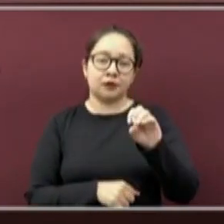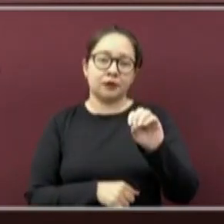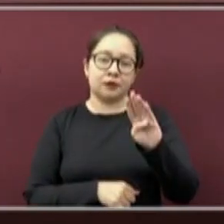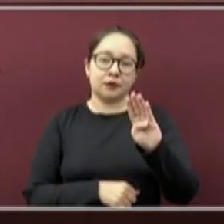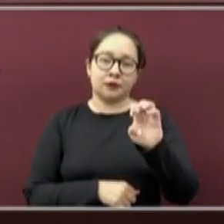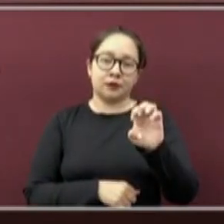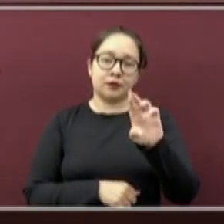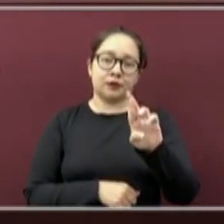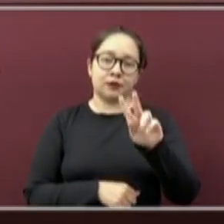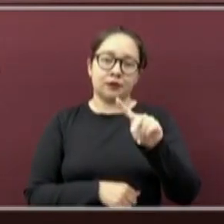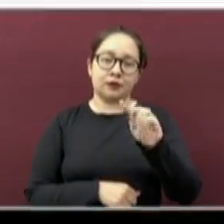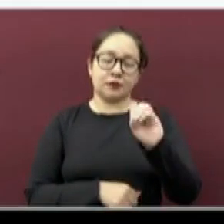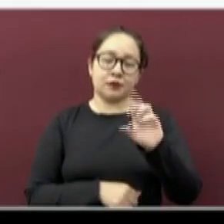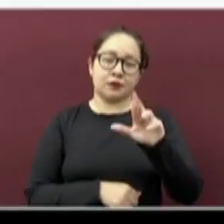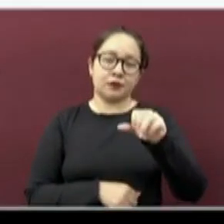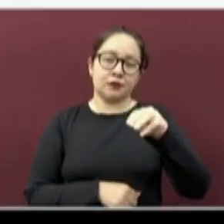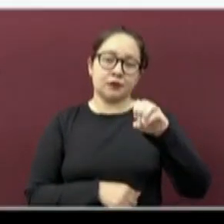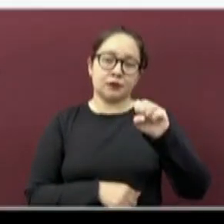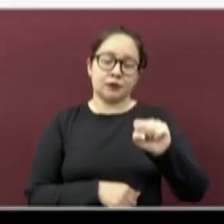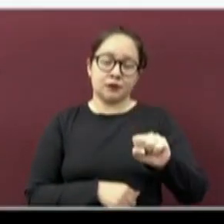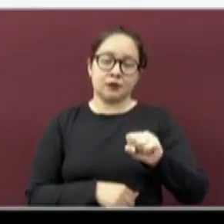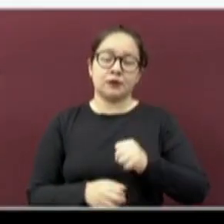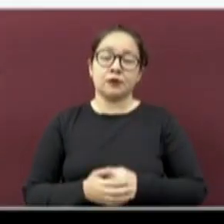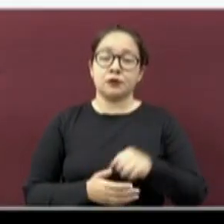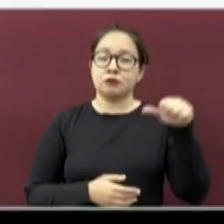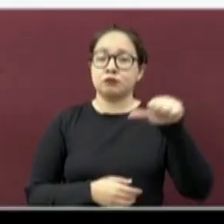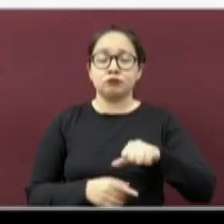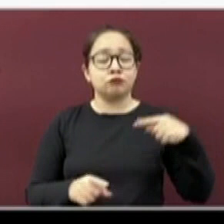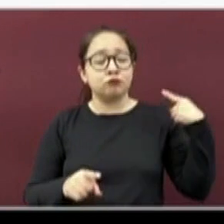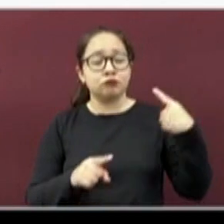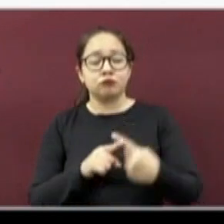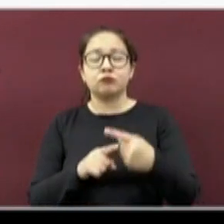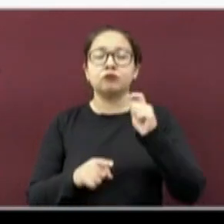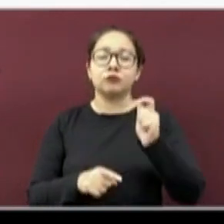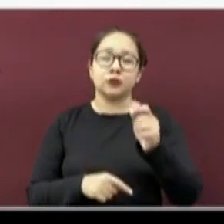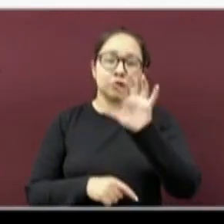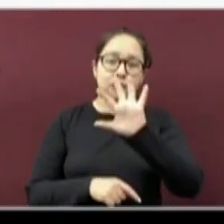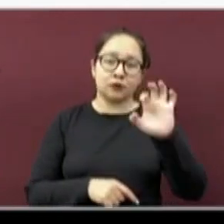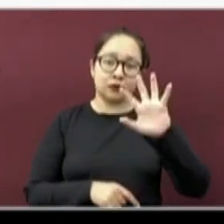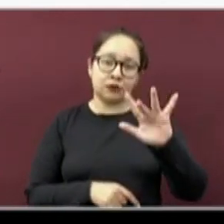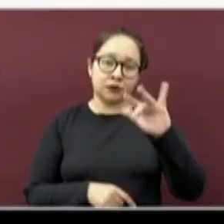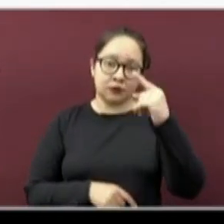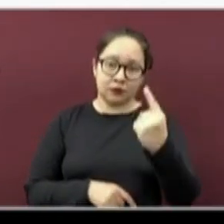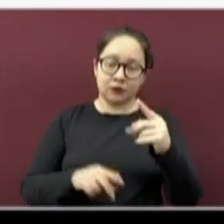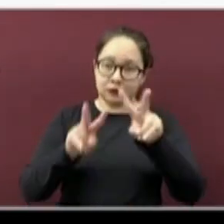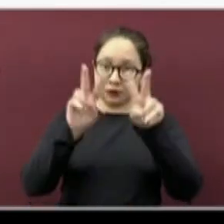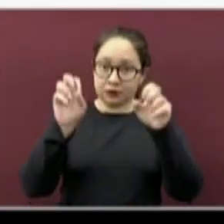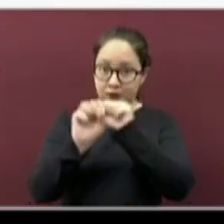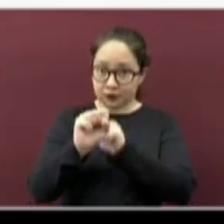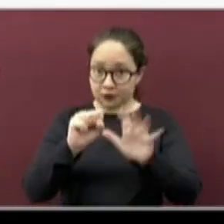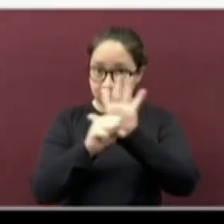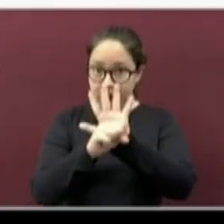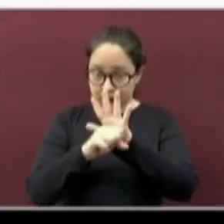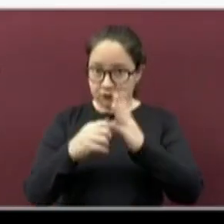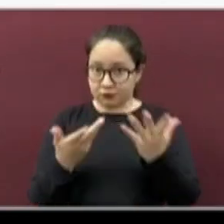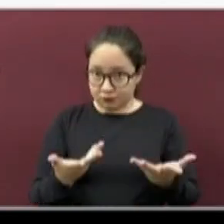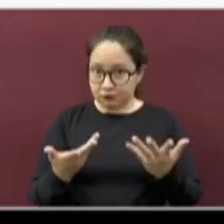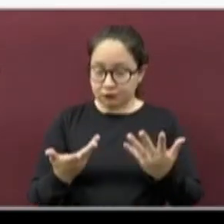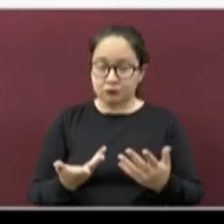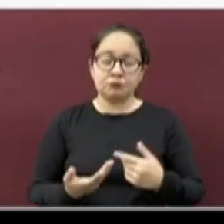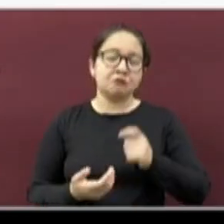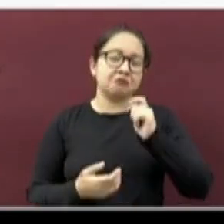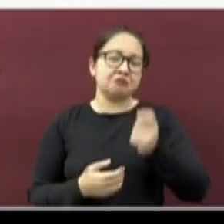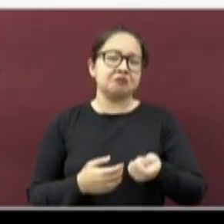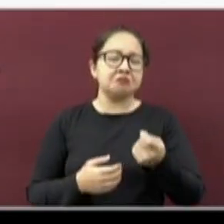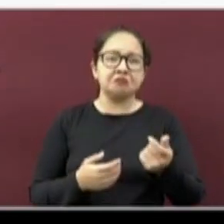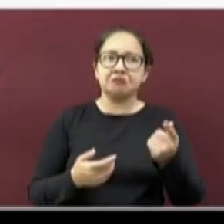CESVER. El día de hoy es el informe número 551 de actualización, así que escuchemos con atención cómo se encuentra